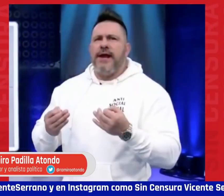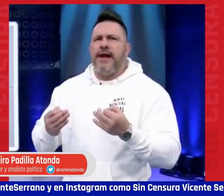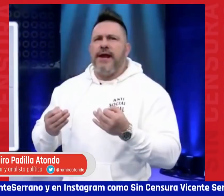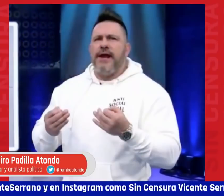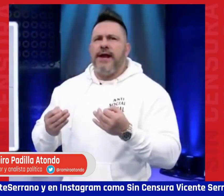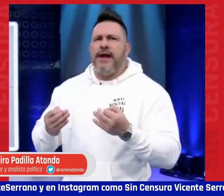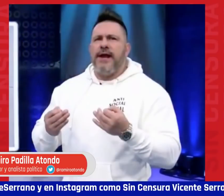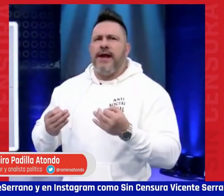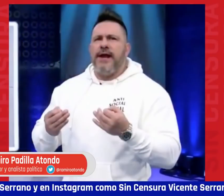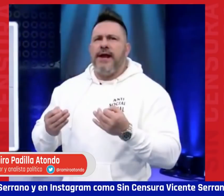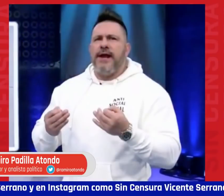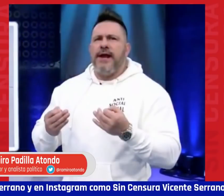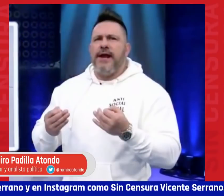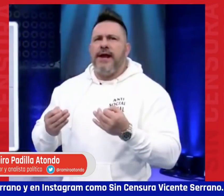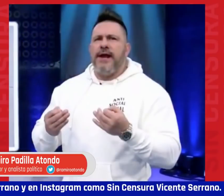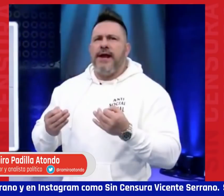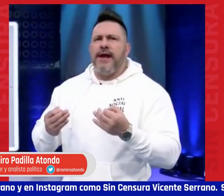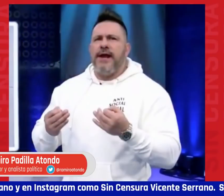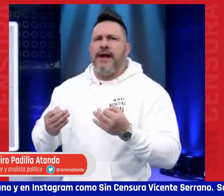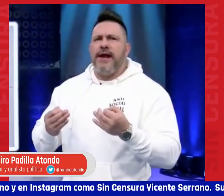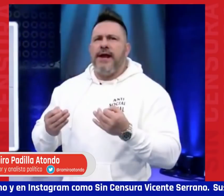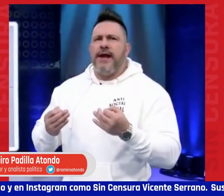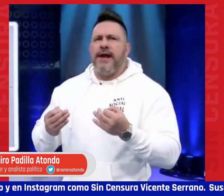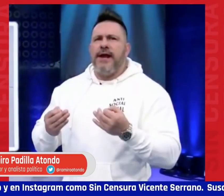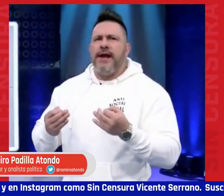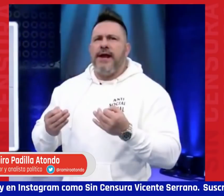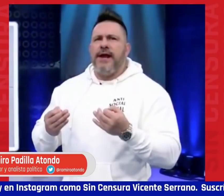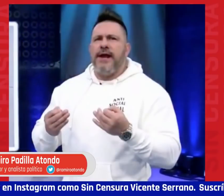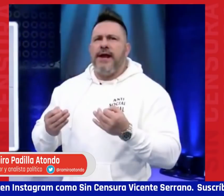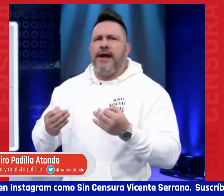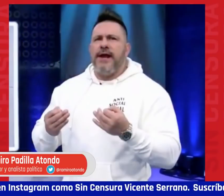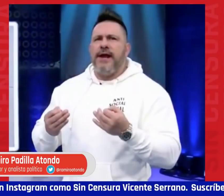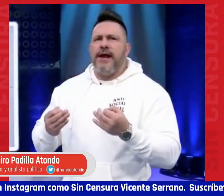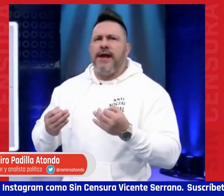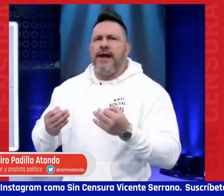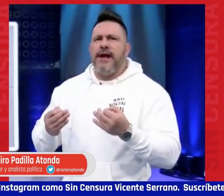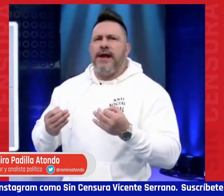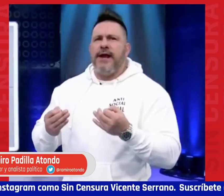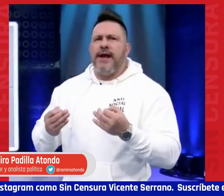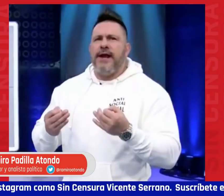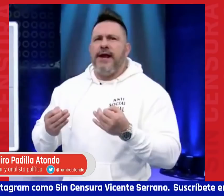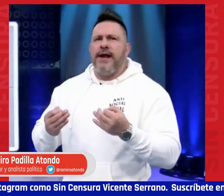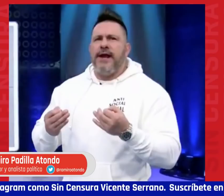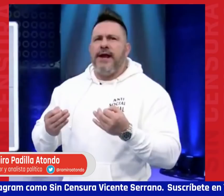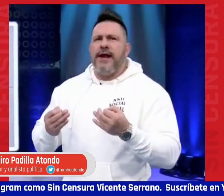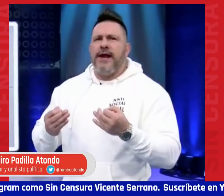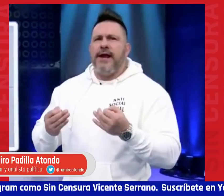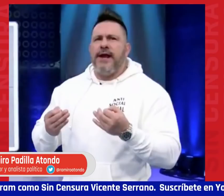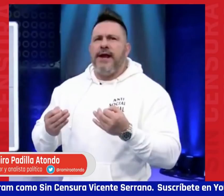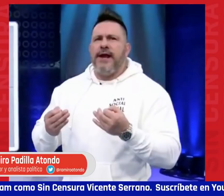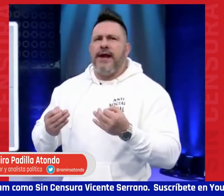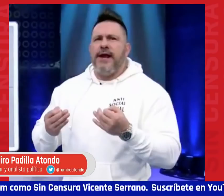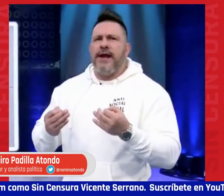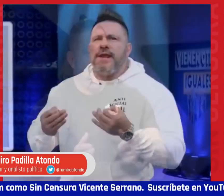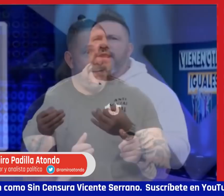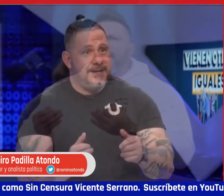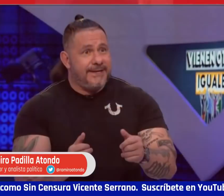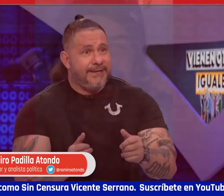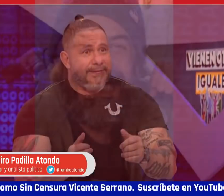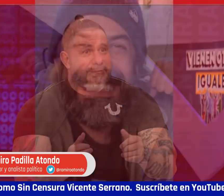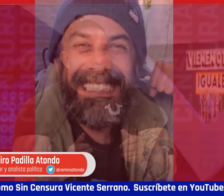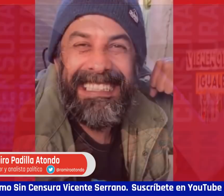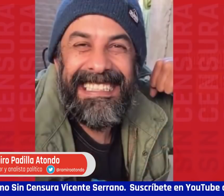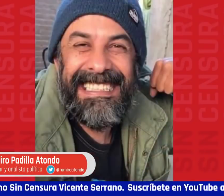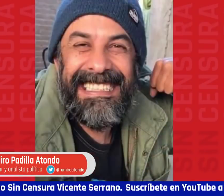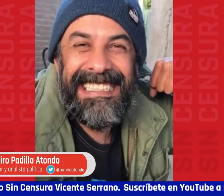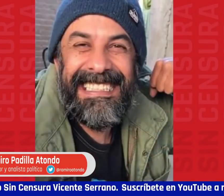corazón para seguirlos madreando, pues, porque si no la vida sería muy aburrida. Pero bueno, en el caso de